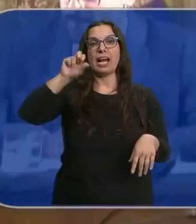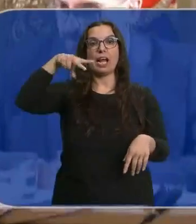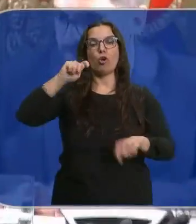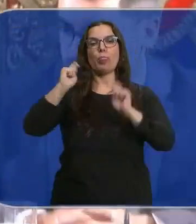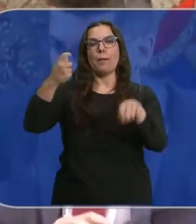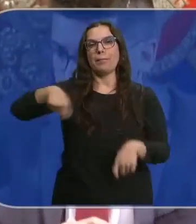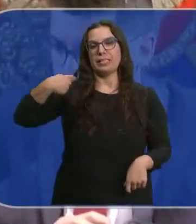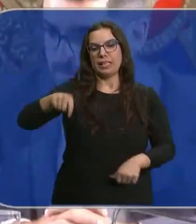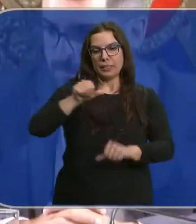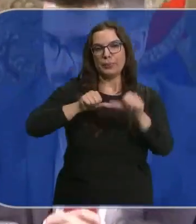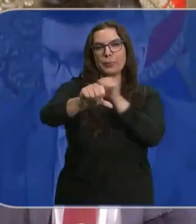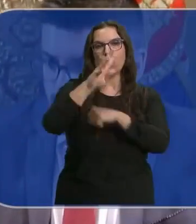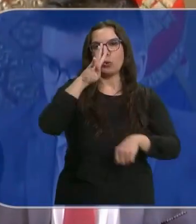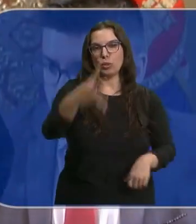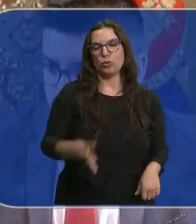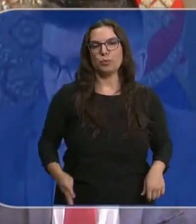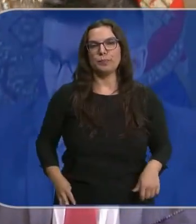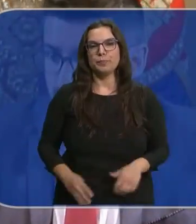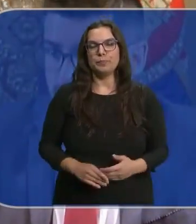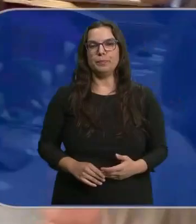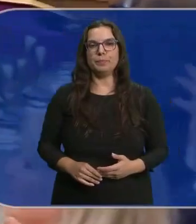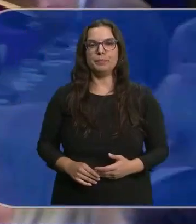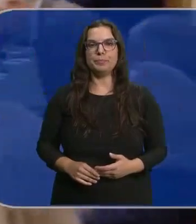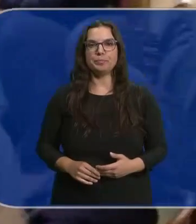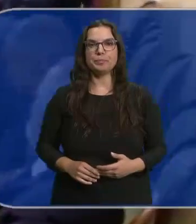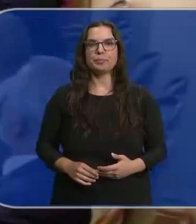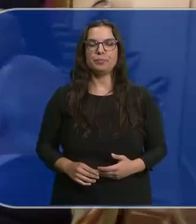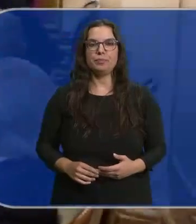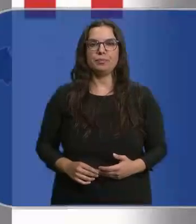el presidente durante los próximos 4 años.